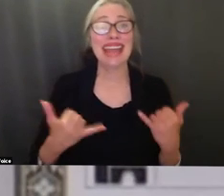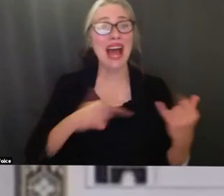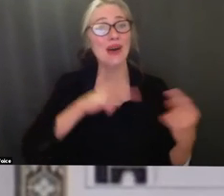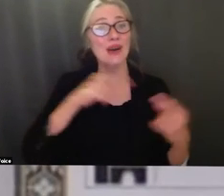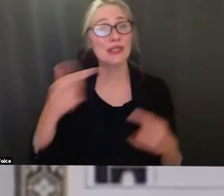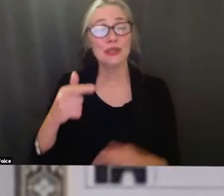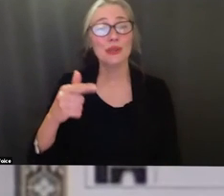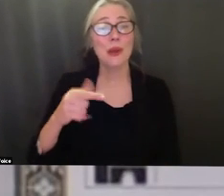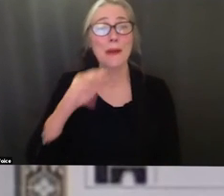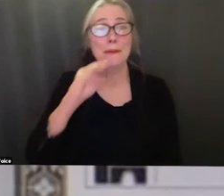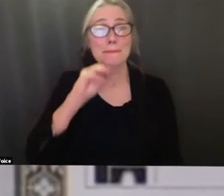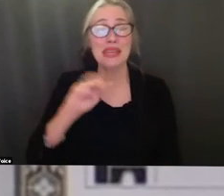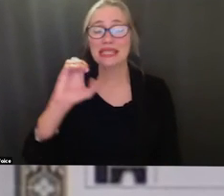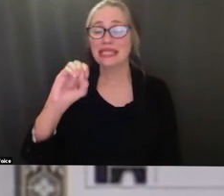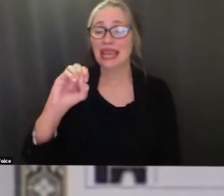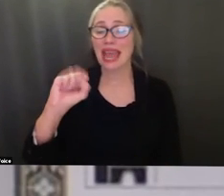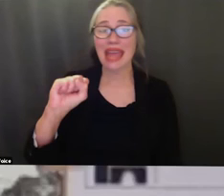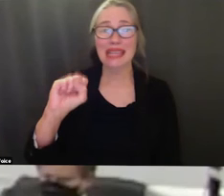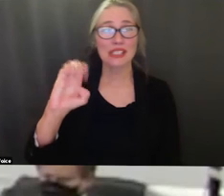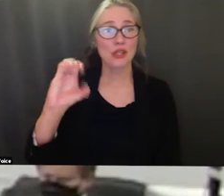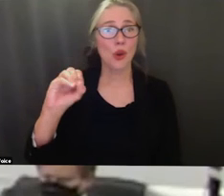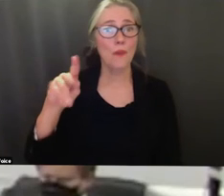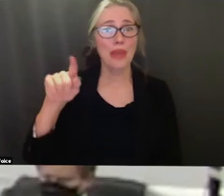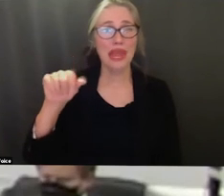señora Lockridge.